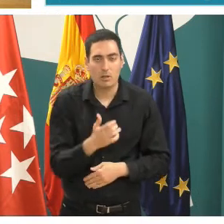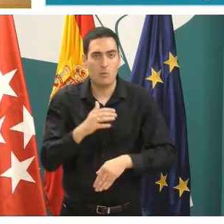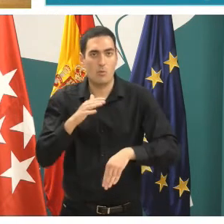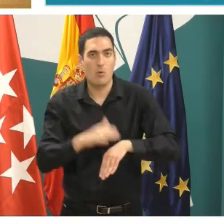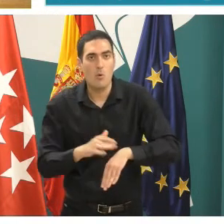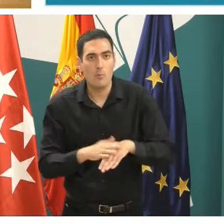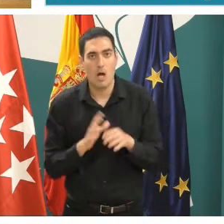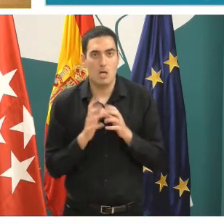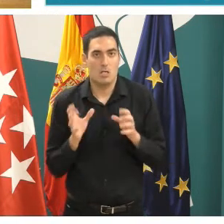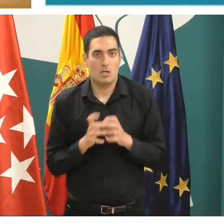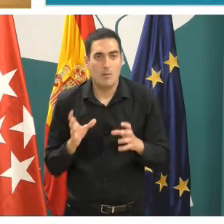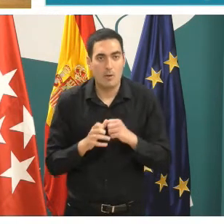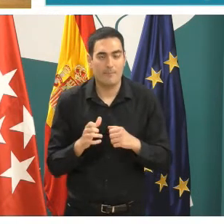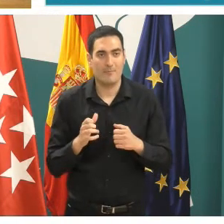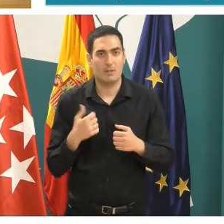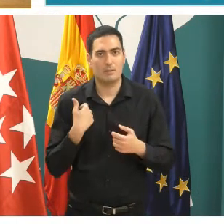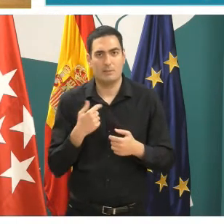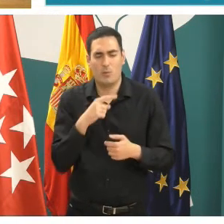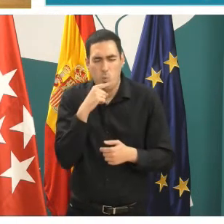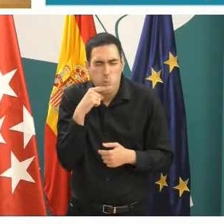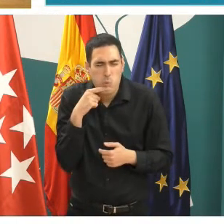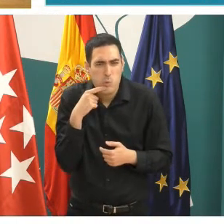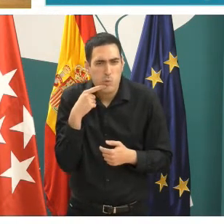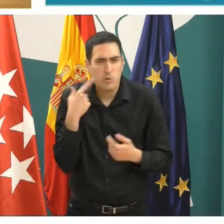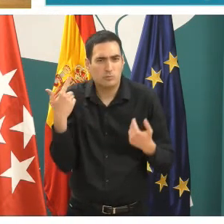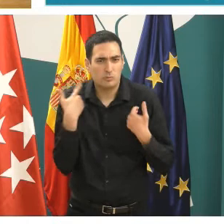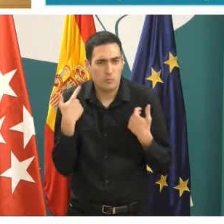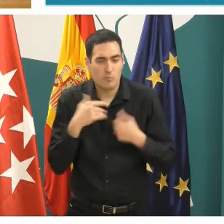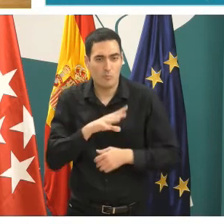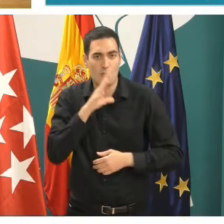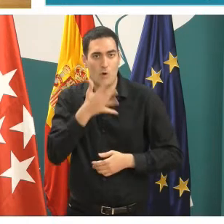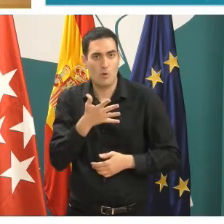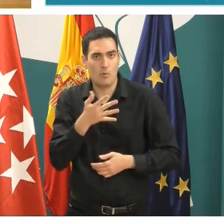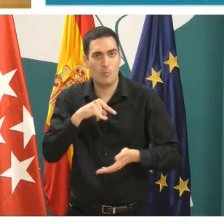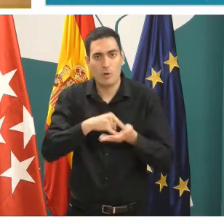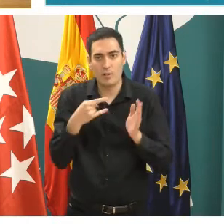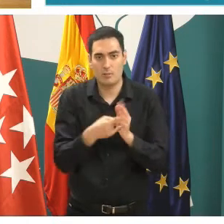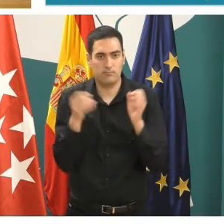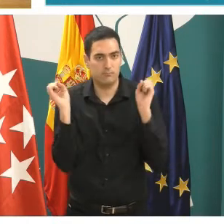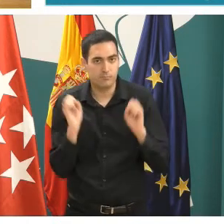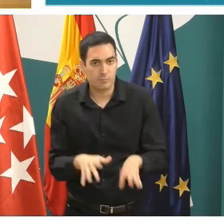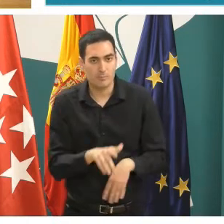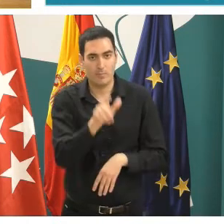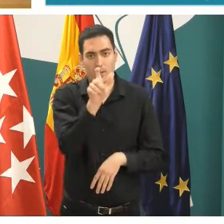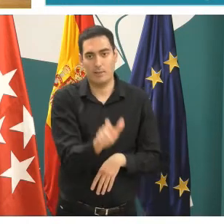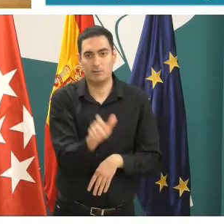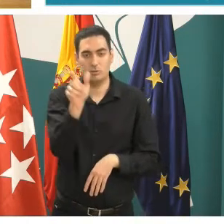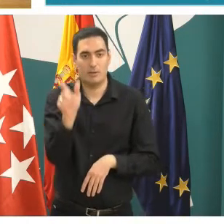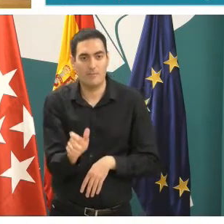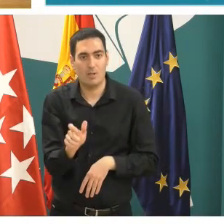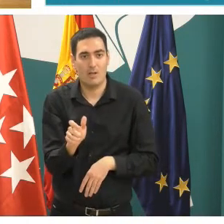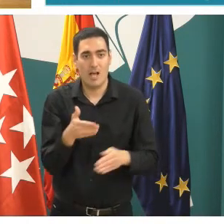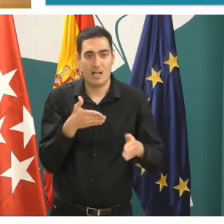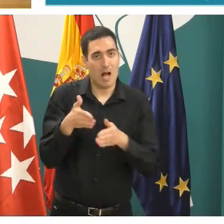culpa, la ansiedad, el duelo por las capacidades perdidas, por los proyectos abandonados, por la gente que va quedando en el